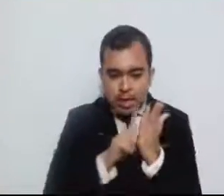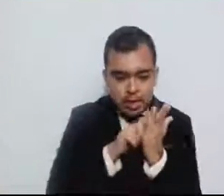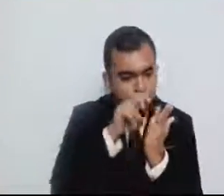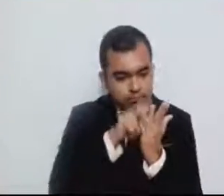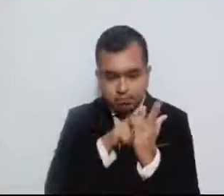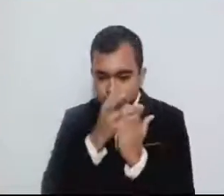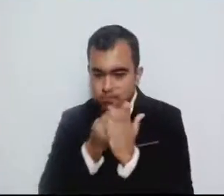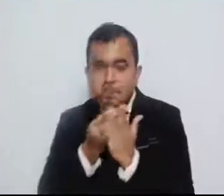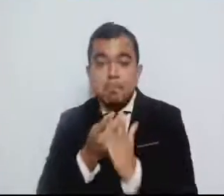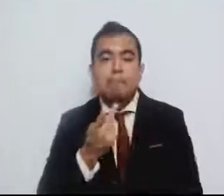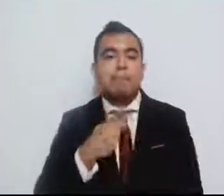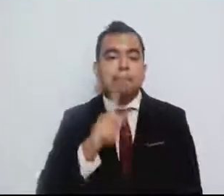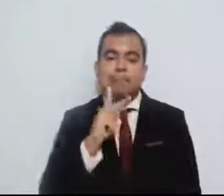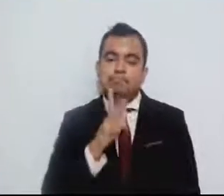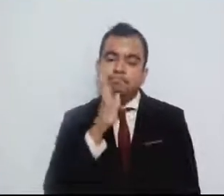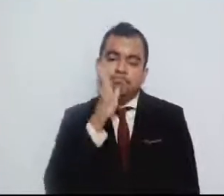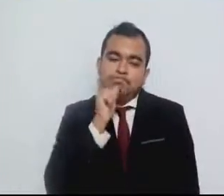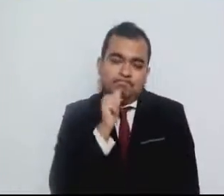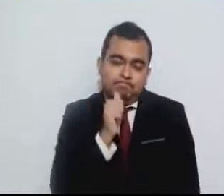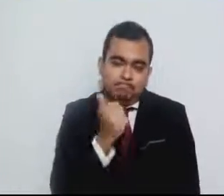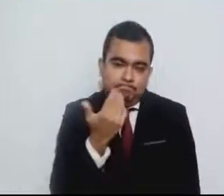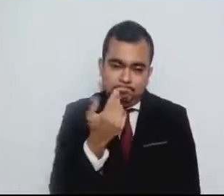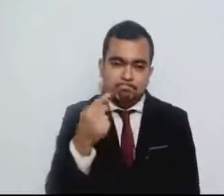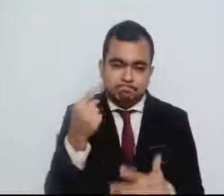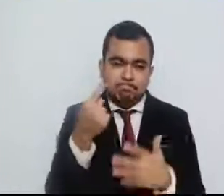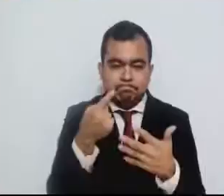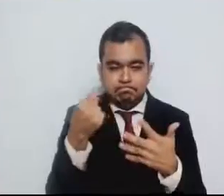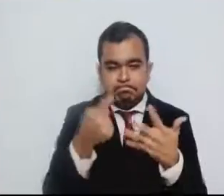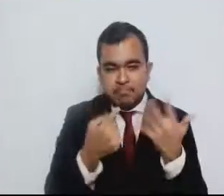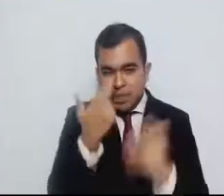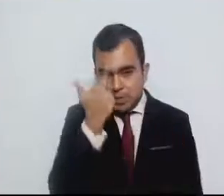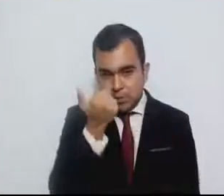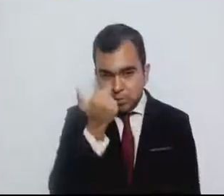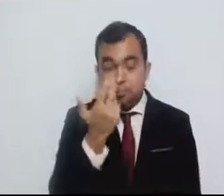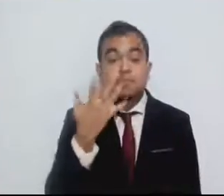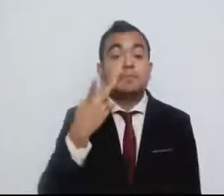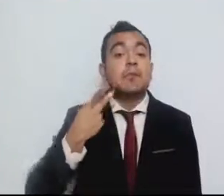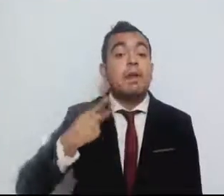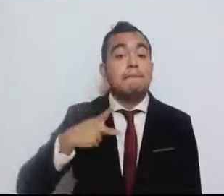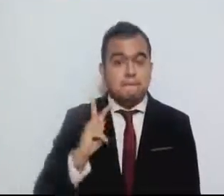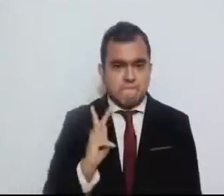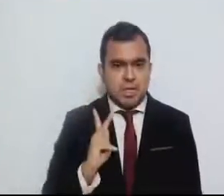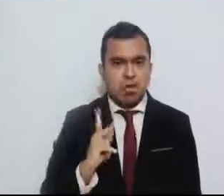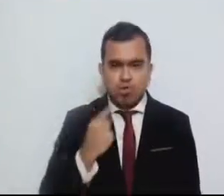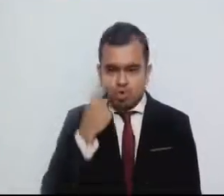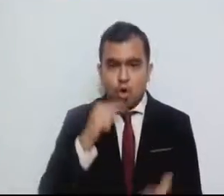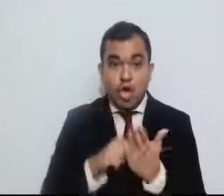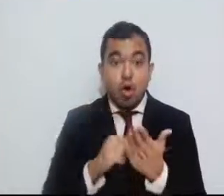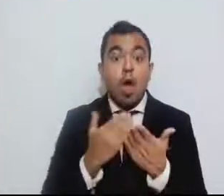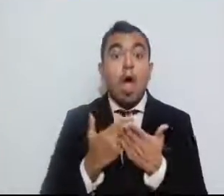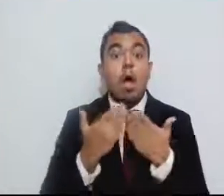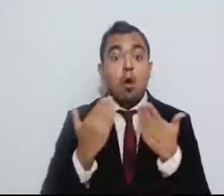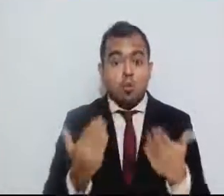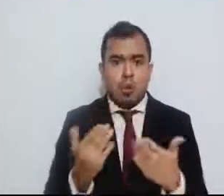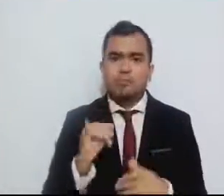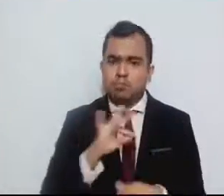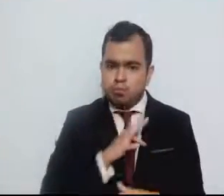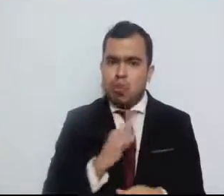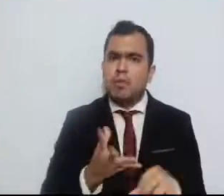distintas circunstancias. Sin embargo, creo que ahora sí se puede reformar la ley de salud,